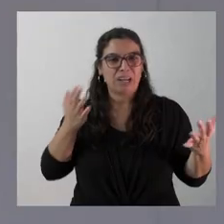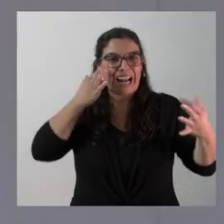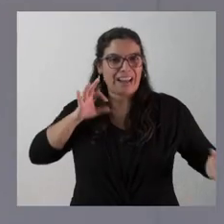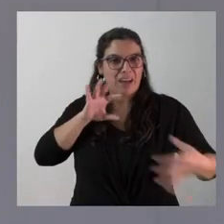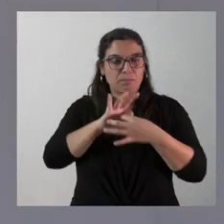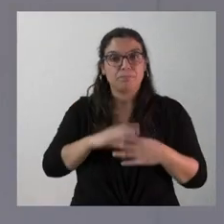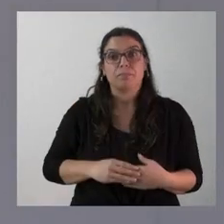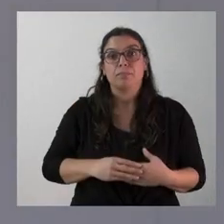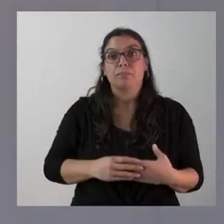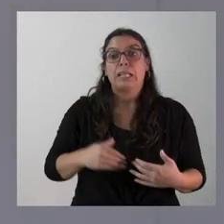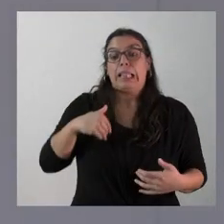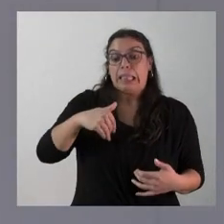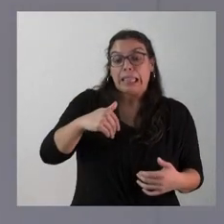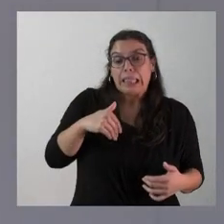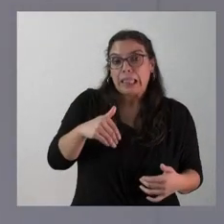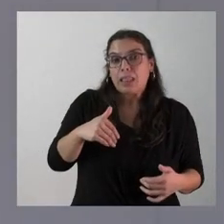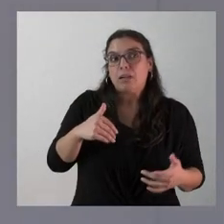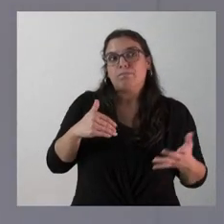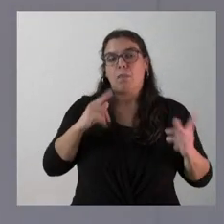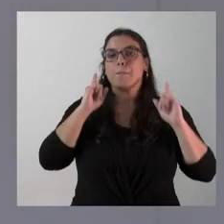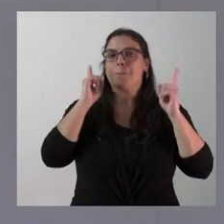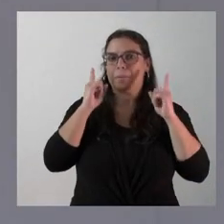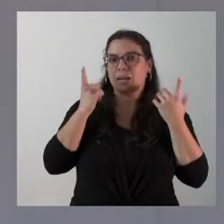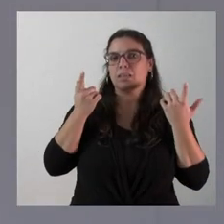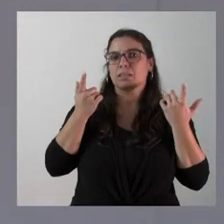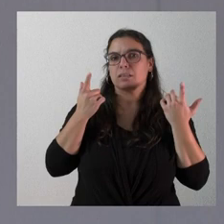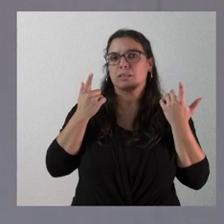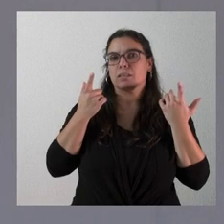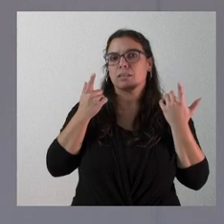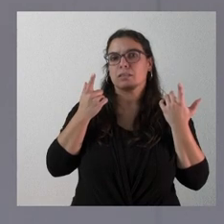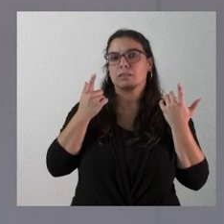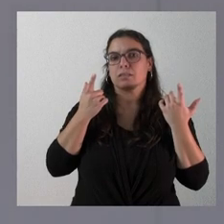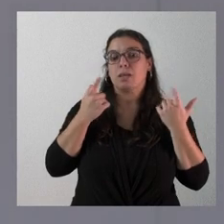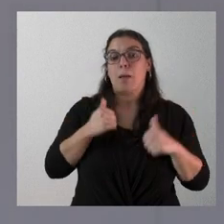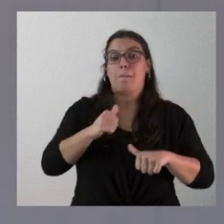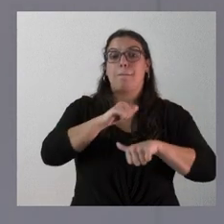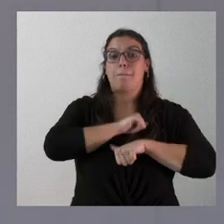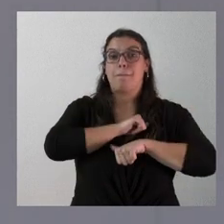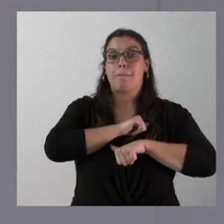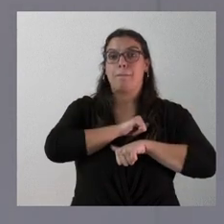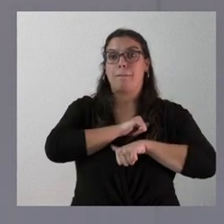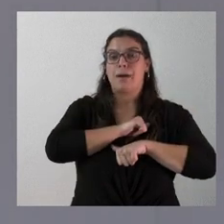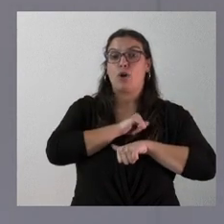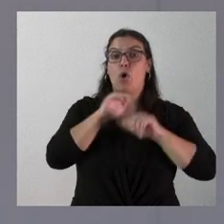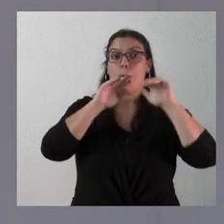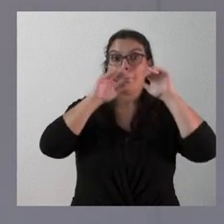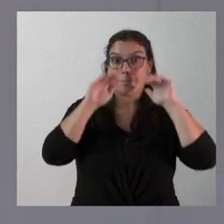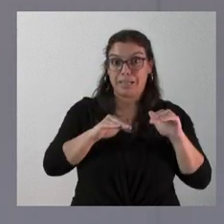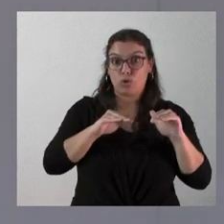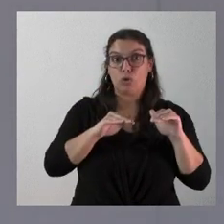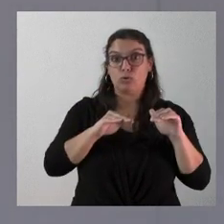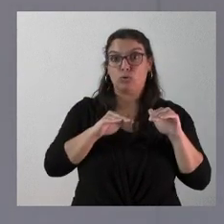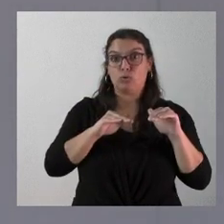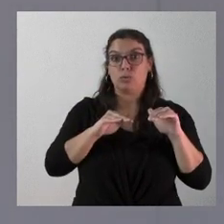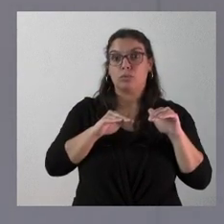un escenario de corto plazo la previsión Es que la cifra de desempleo sea difícil de bajar a